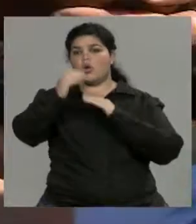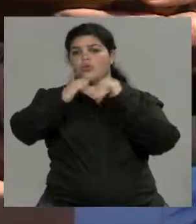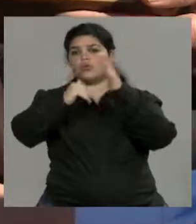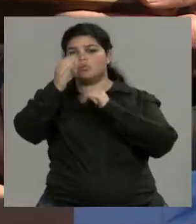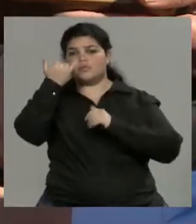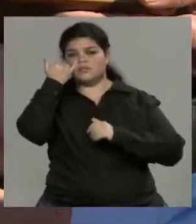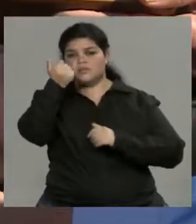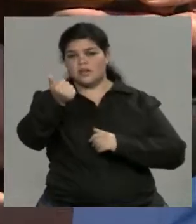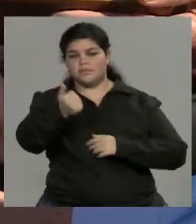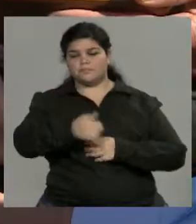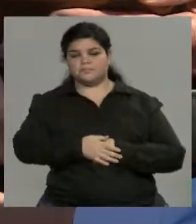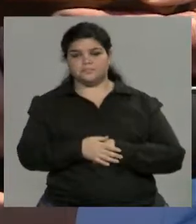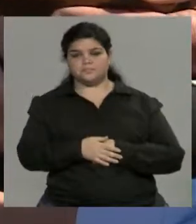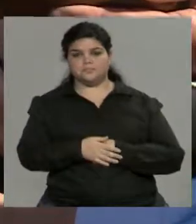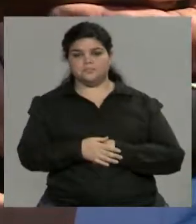intentado